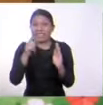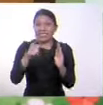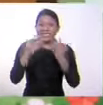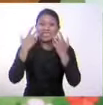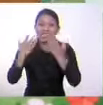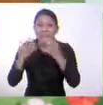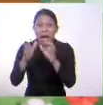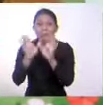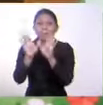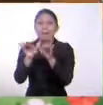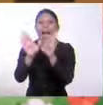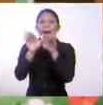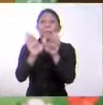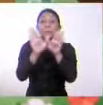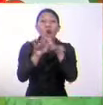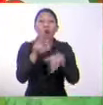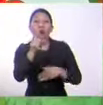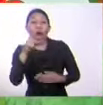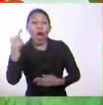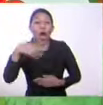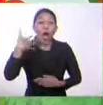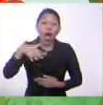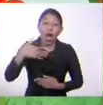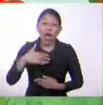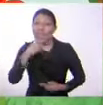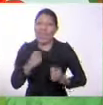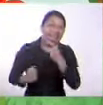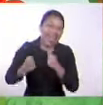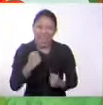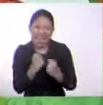¡Mariposa a la vista!